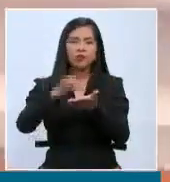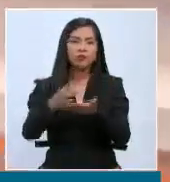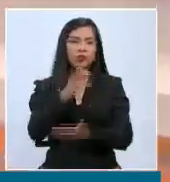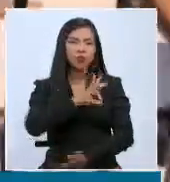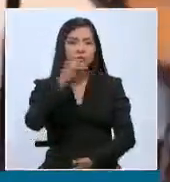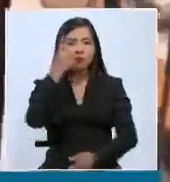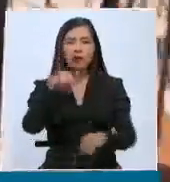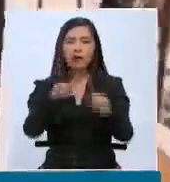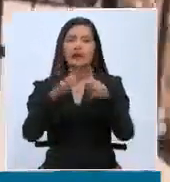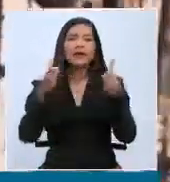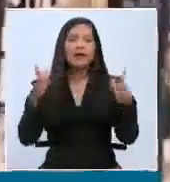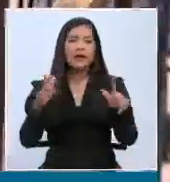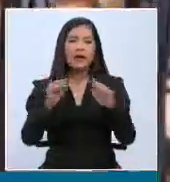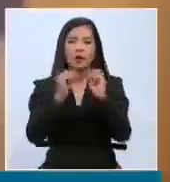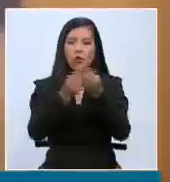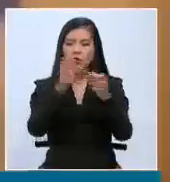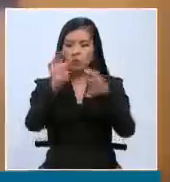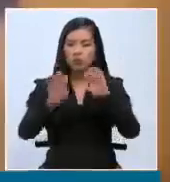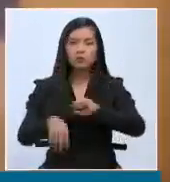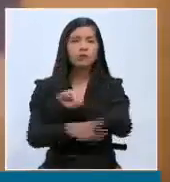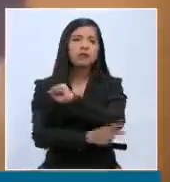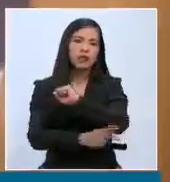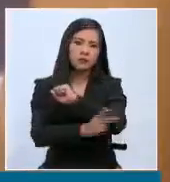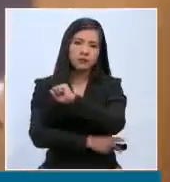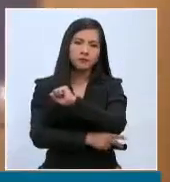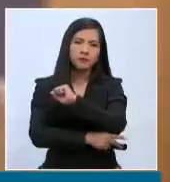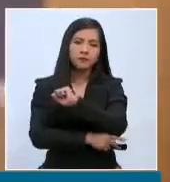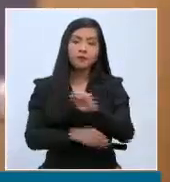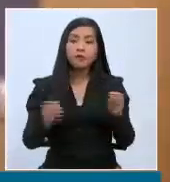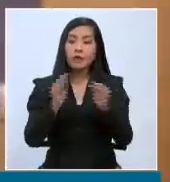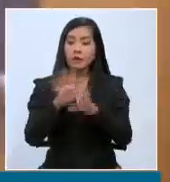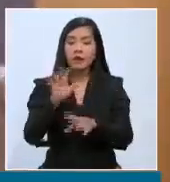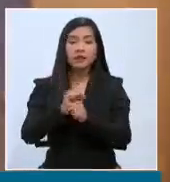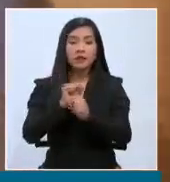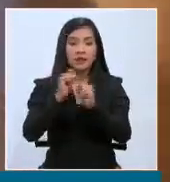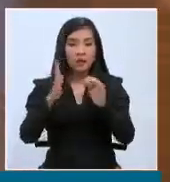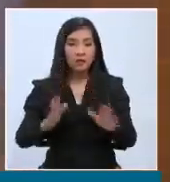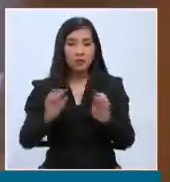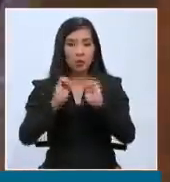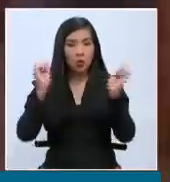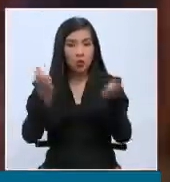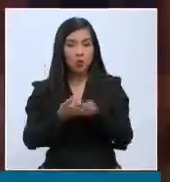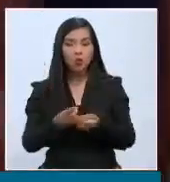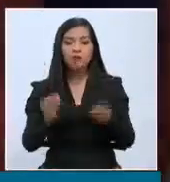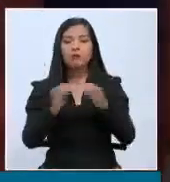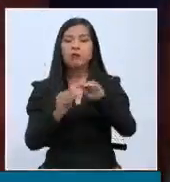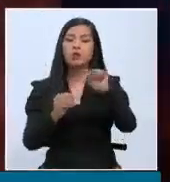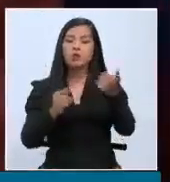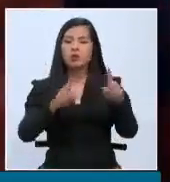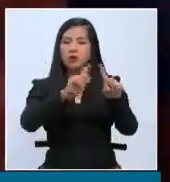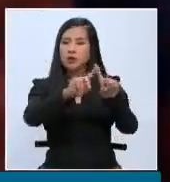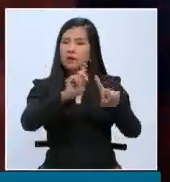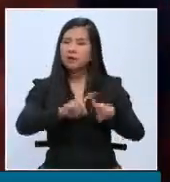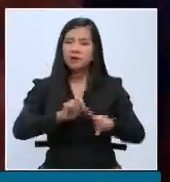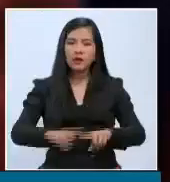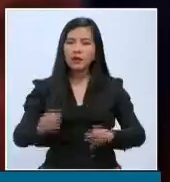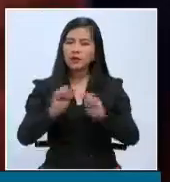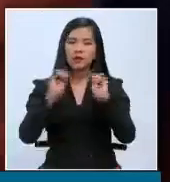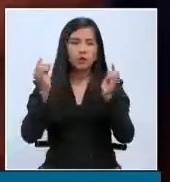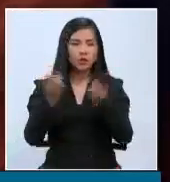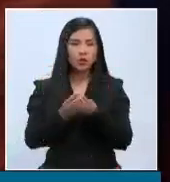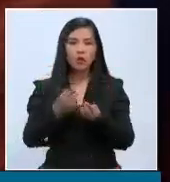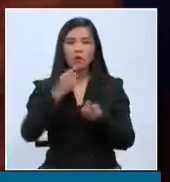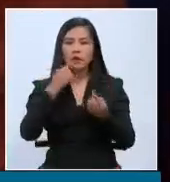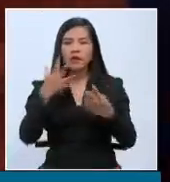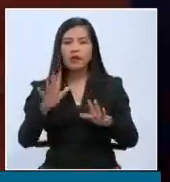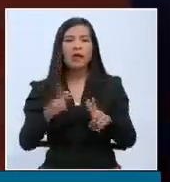grandes sectores del país. Pero además los trabajadores sindicalizados, los trabajadores de los distintos sectores de